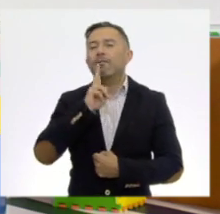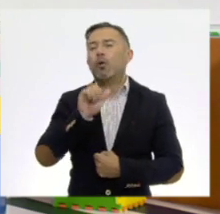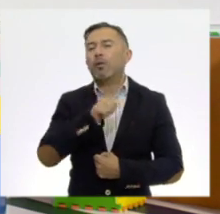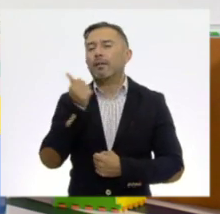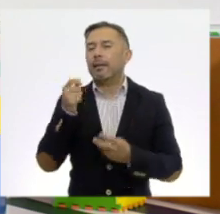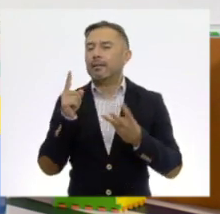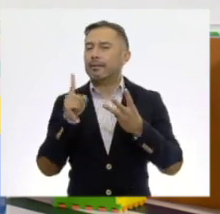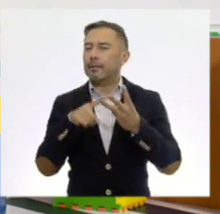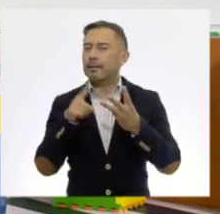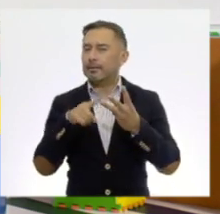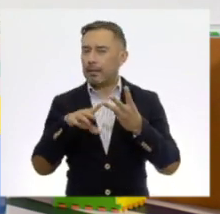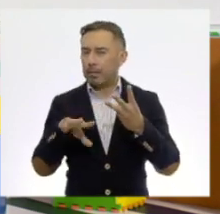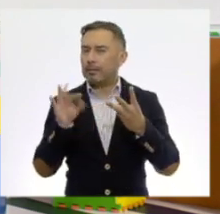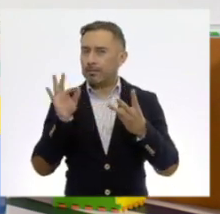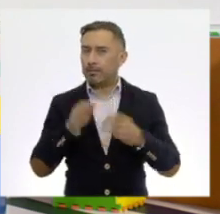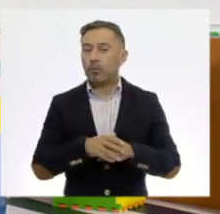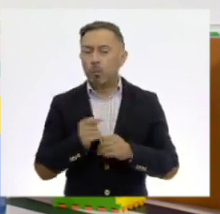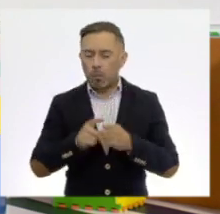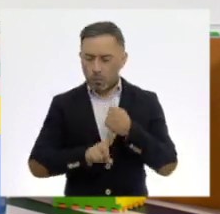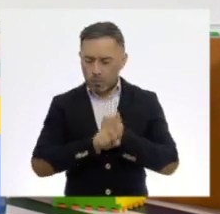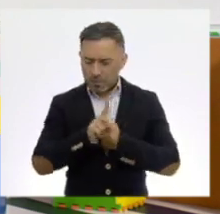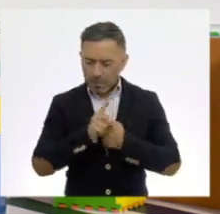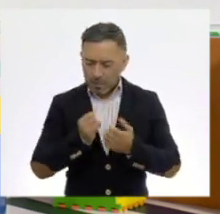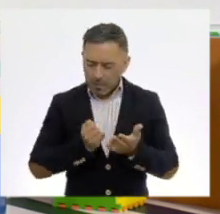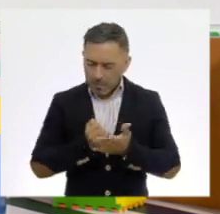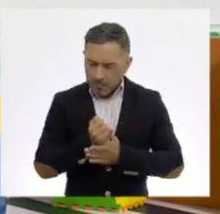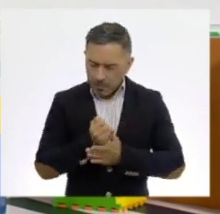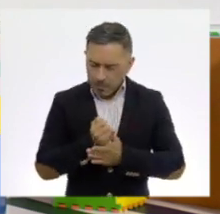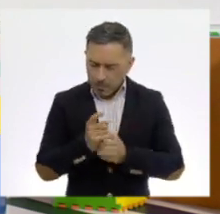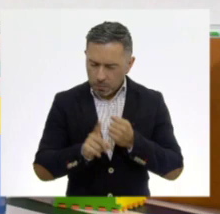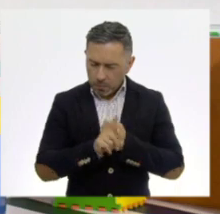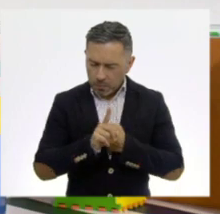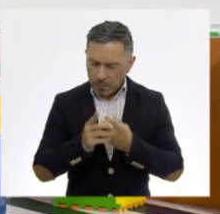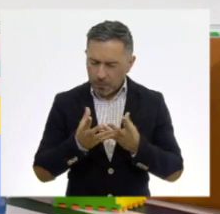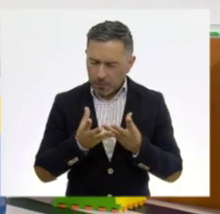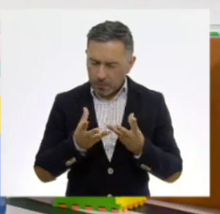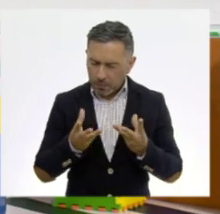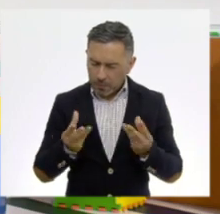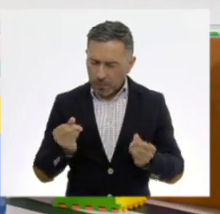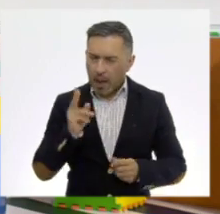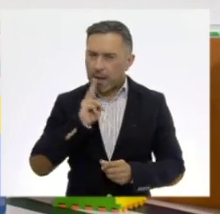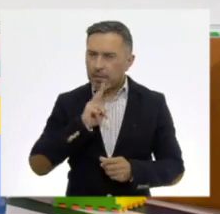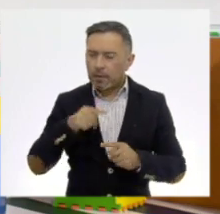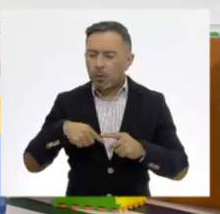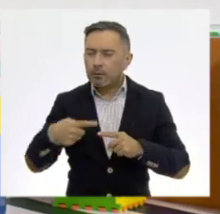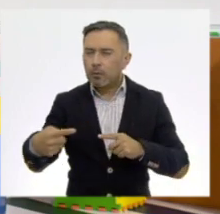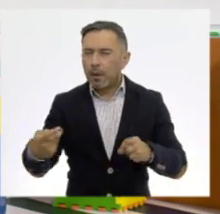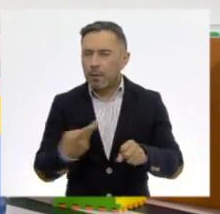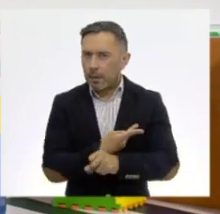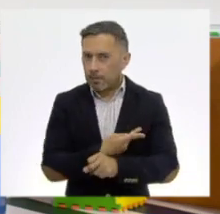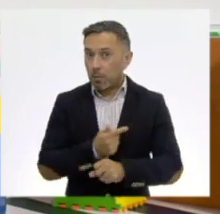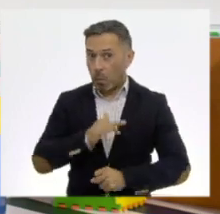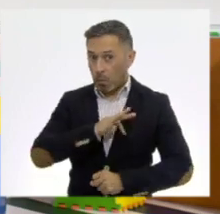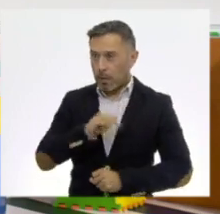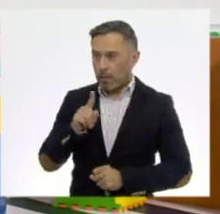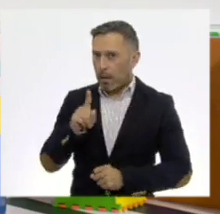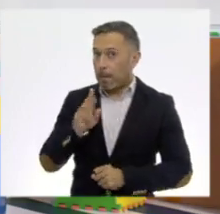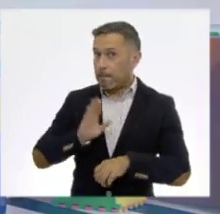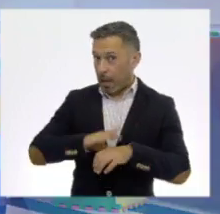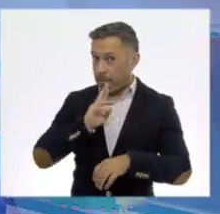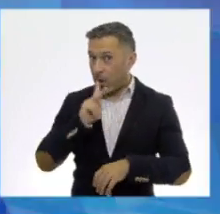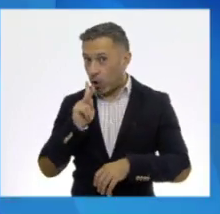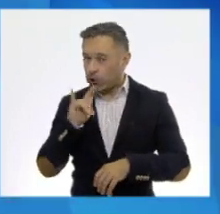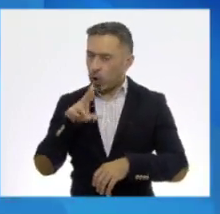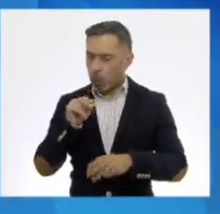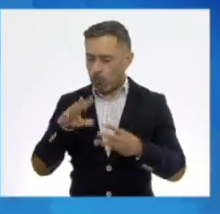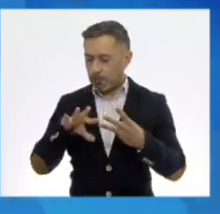podemos solucionar este problema para que entonces veamos cuál es la consecuencia y si puede ser la que nos apoye de mejor manera. ¿De acuerdo?